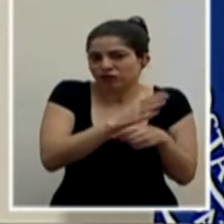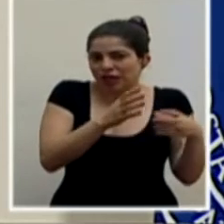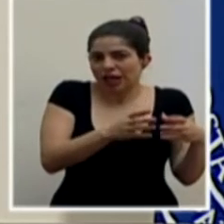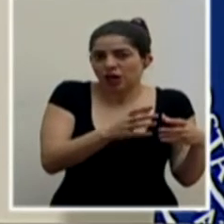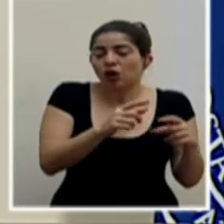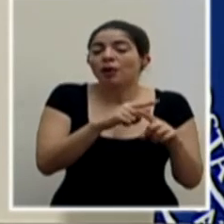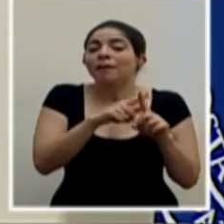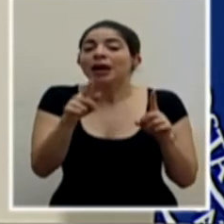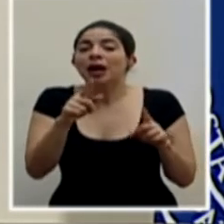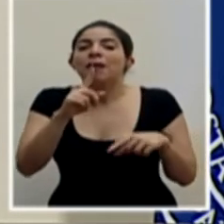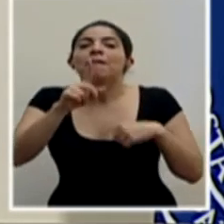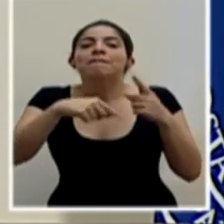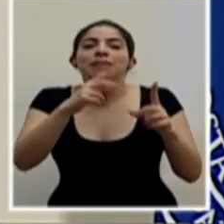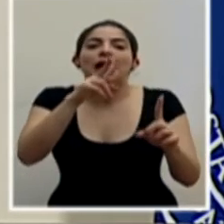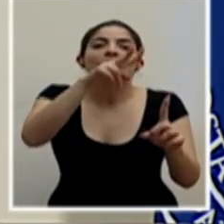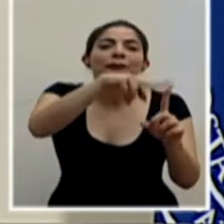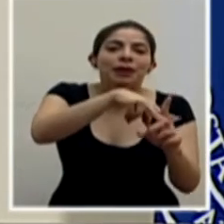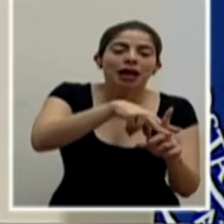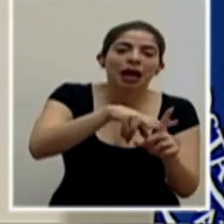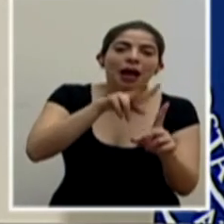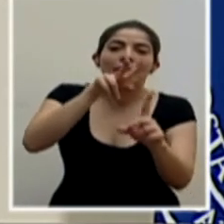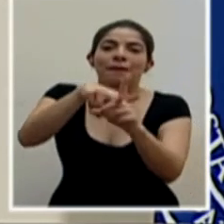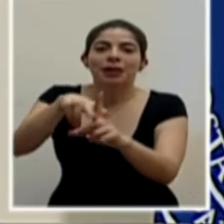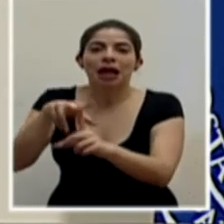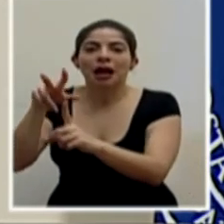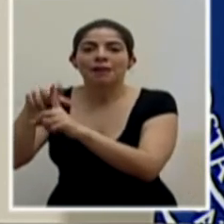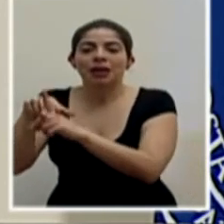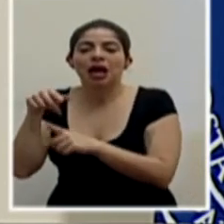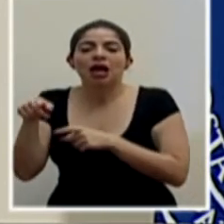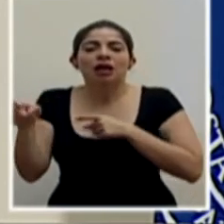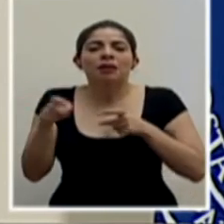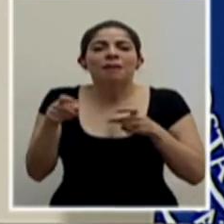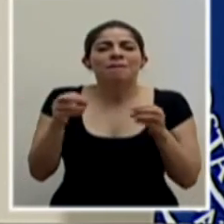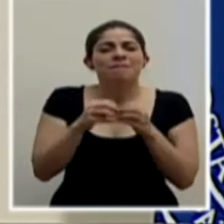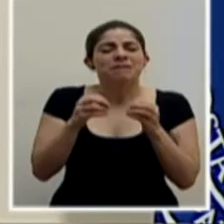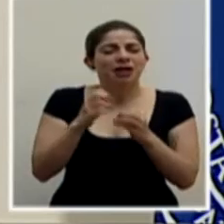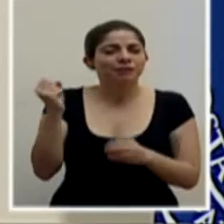estaremos implementando una logística